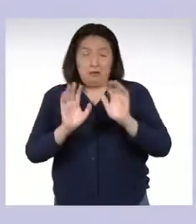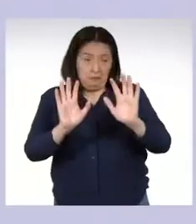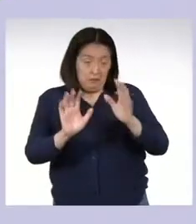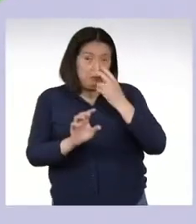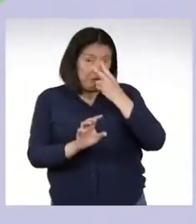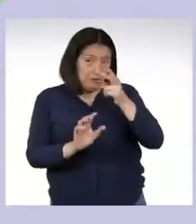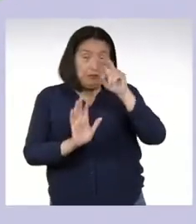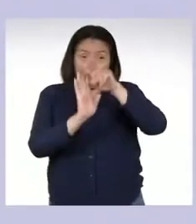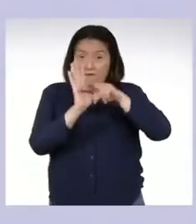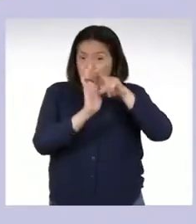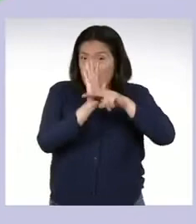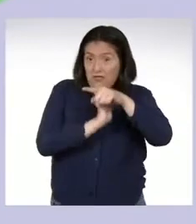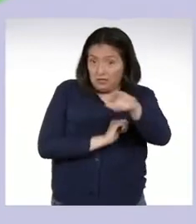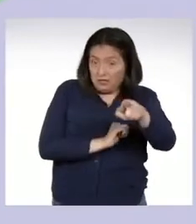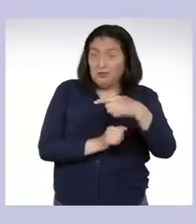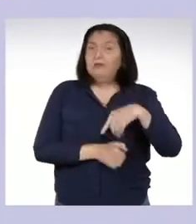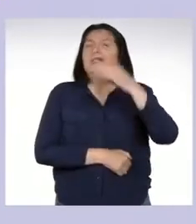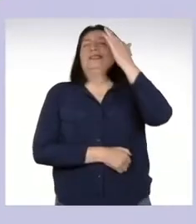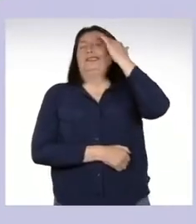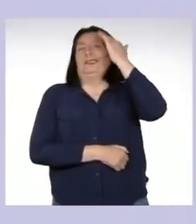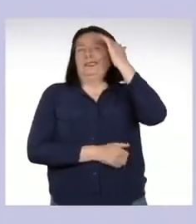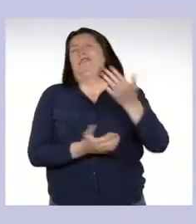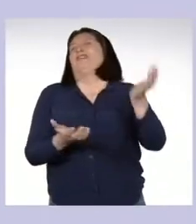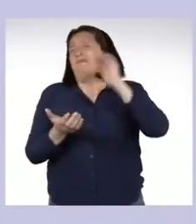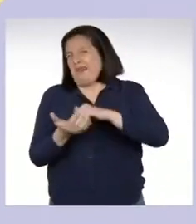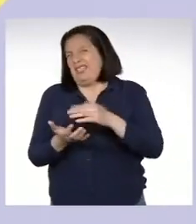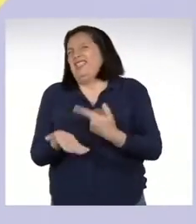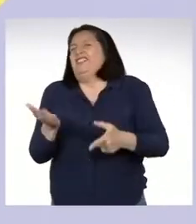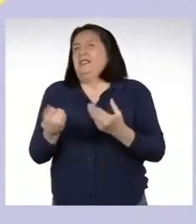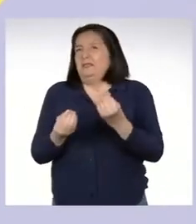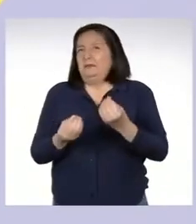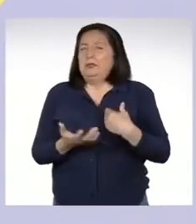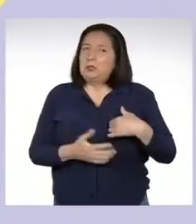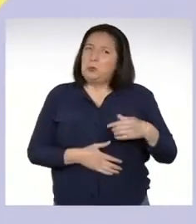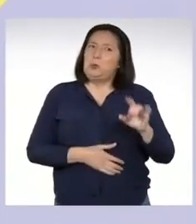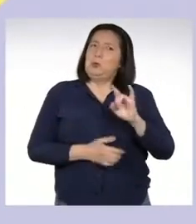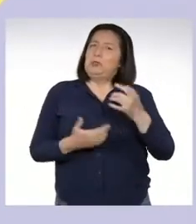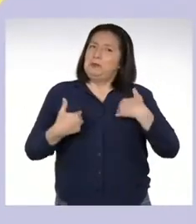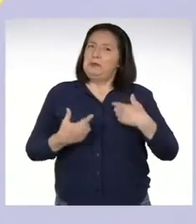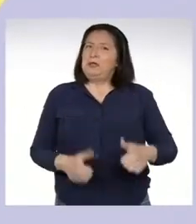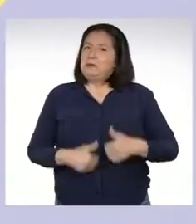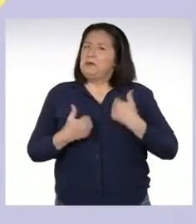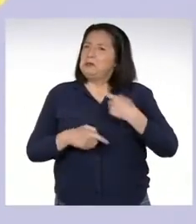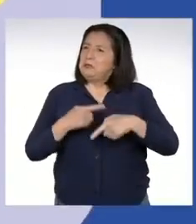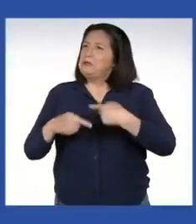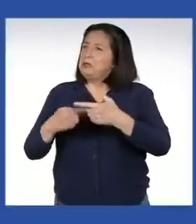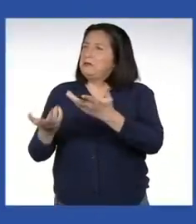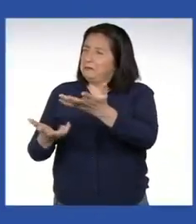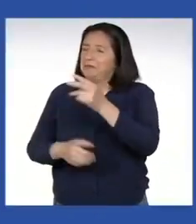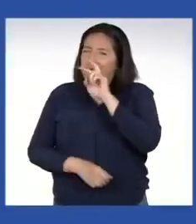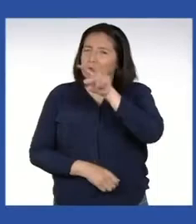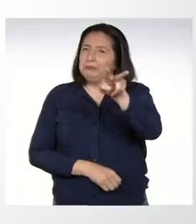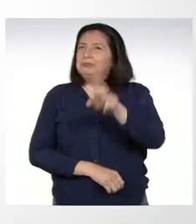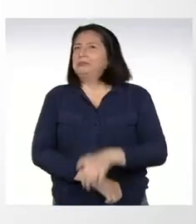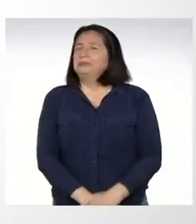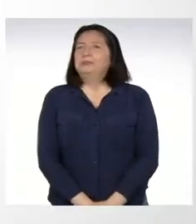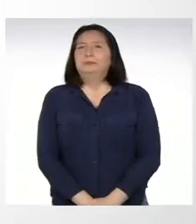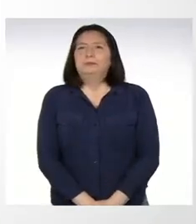a ver el siguiente video para enterarnos mucho más de esta operación tan útil para nuestro día a día. ¡Veámoslo!